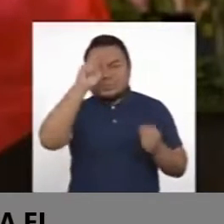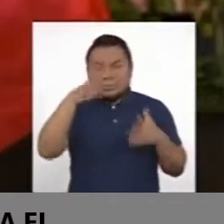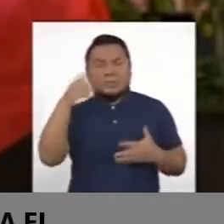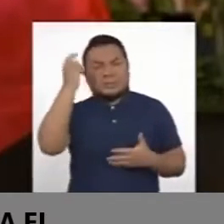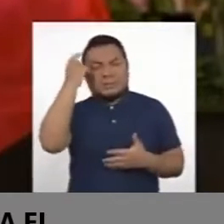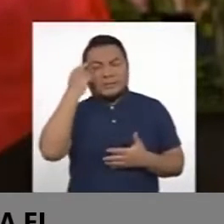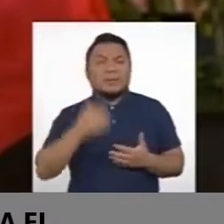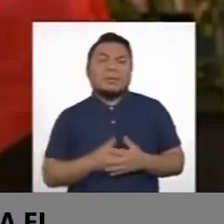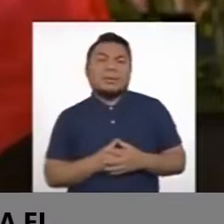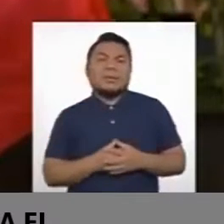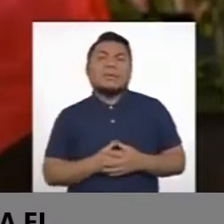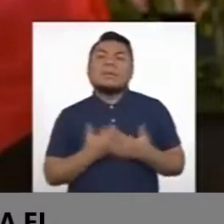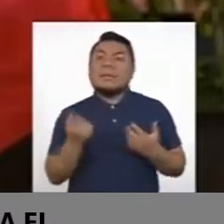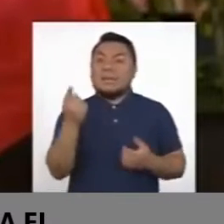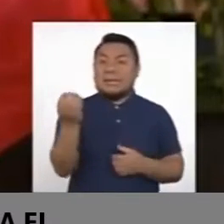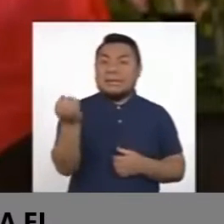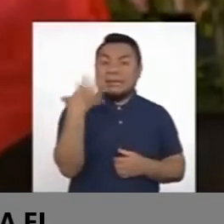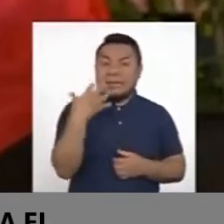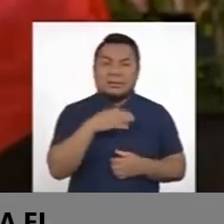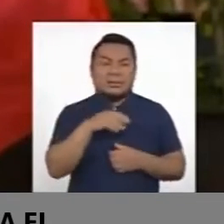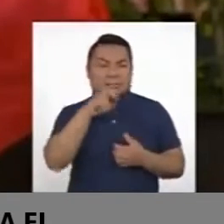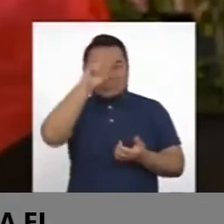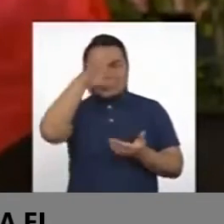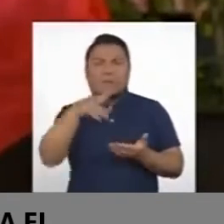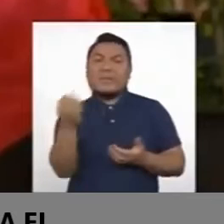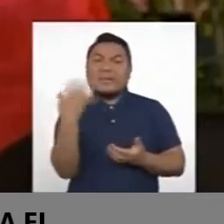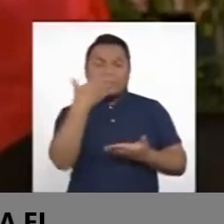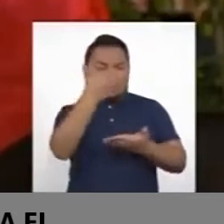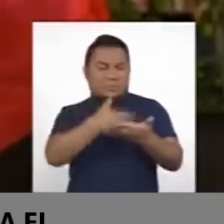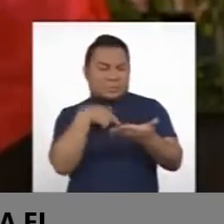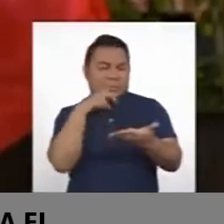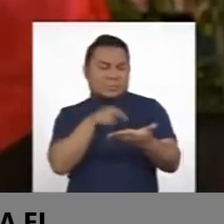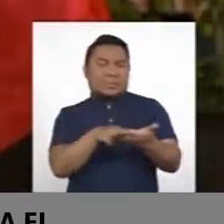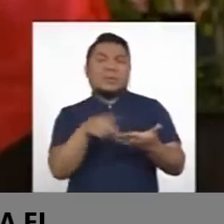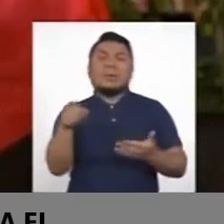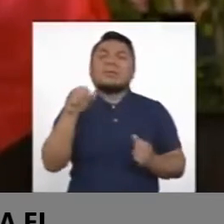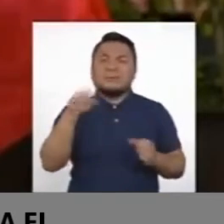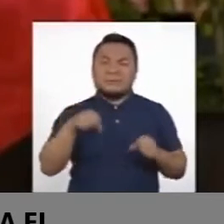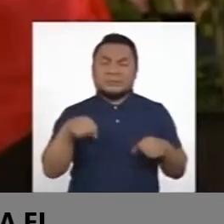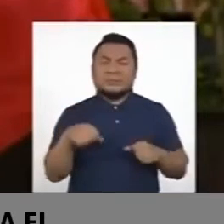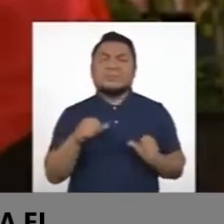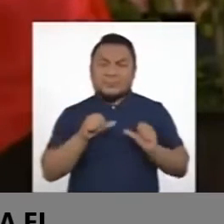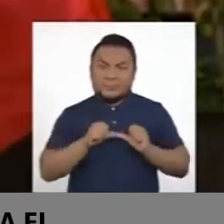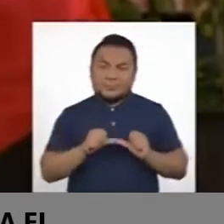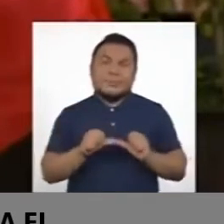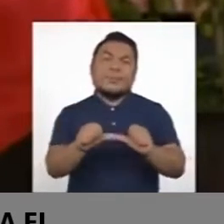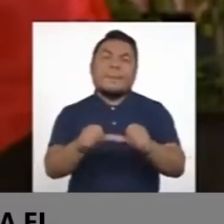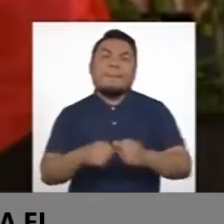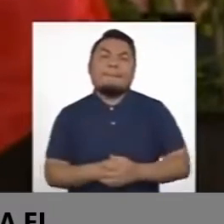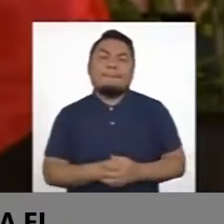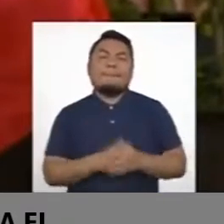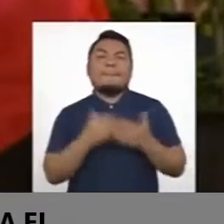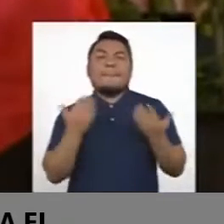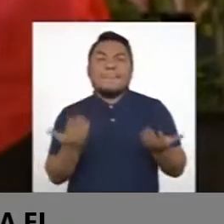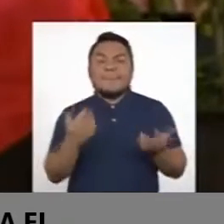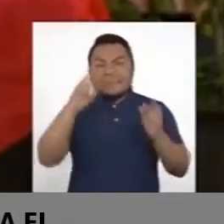conscientes de la situación actual, decían todos los peruanos que iban a continuar